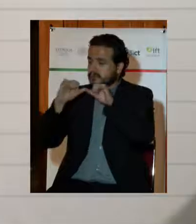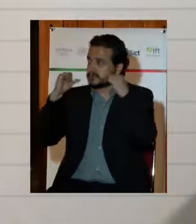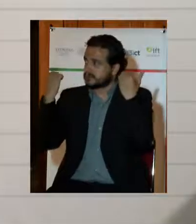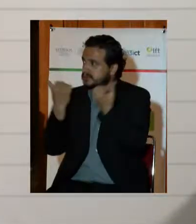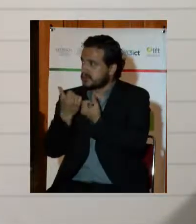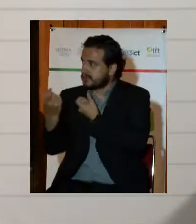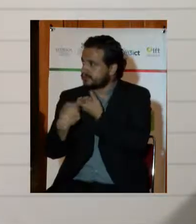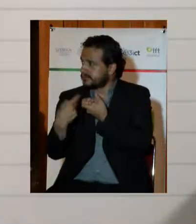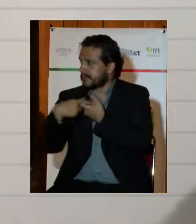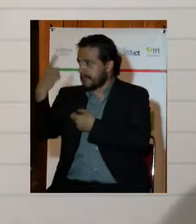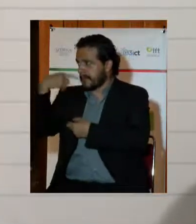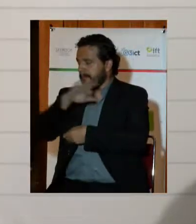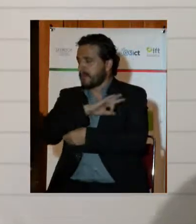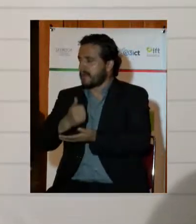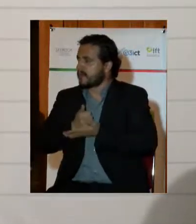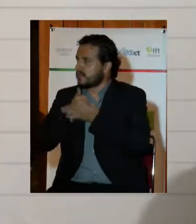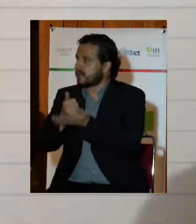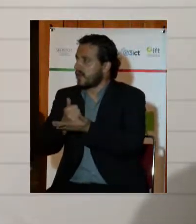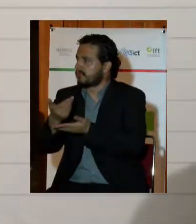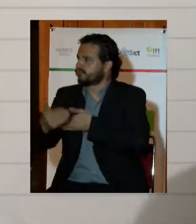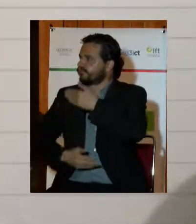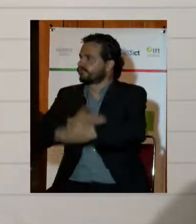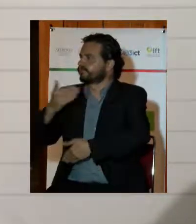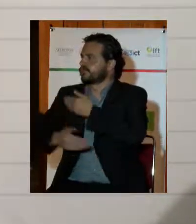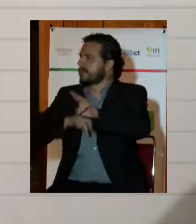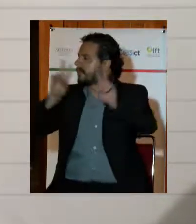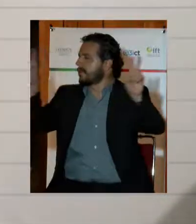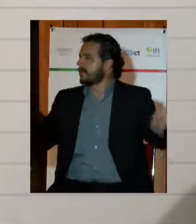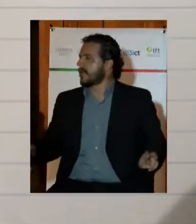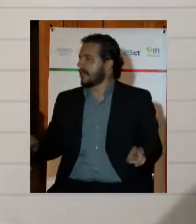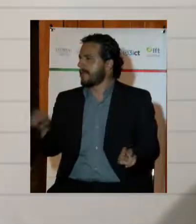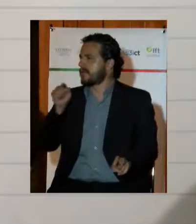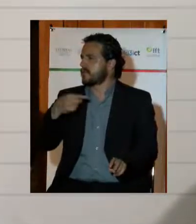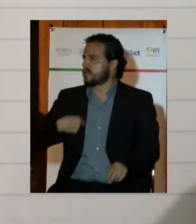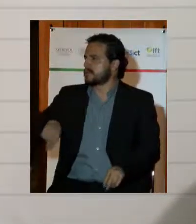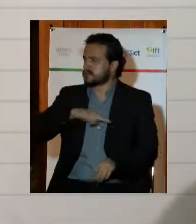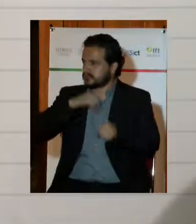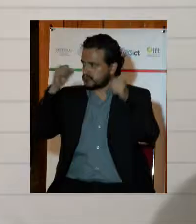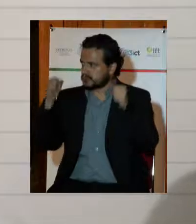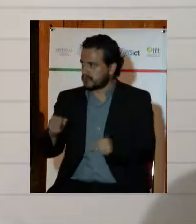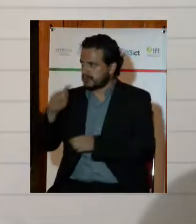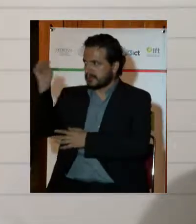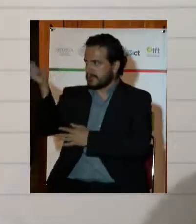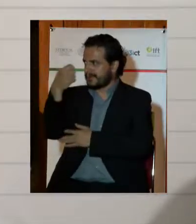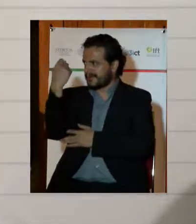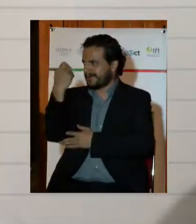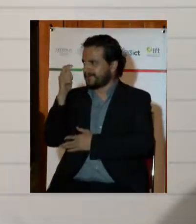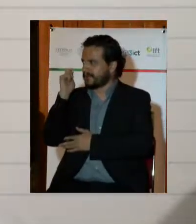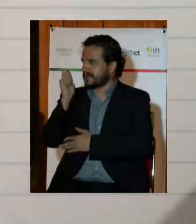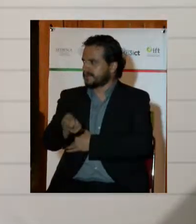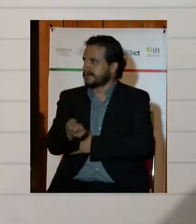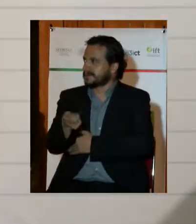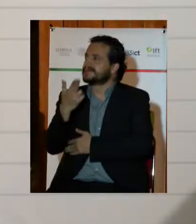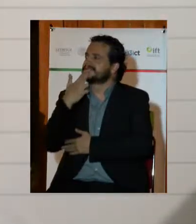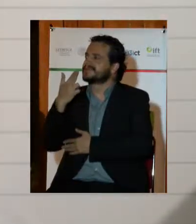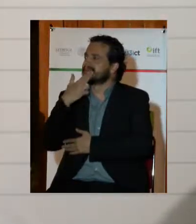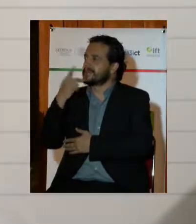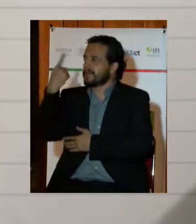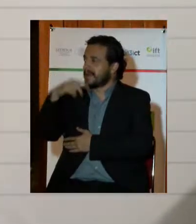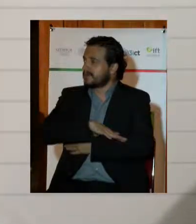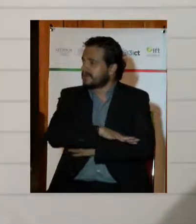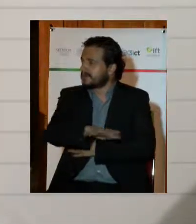todos estos temas. Nosotros estamos convencidos de que la tecnología es un habilitador que permite que todas